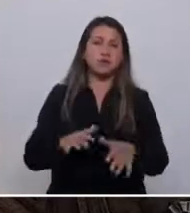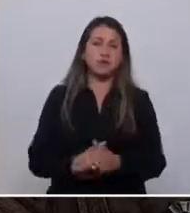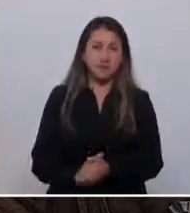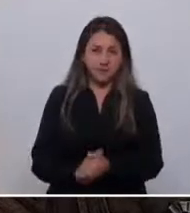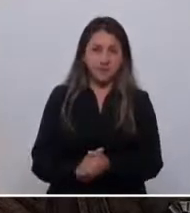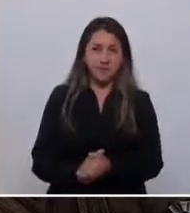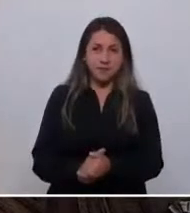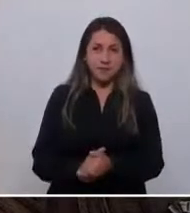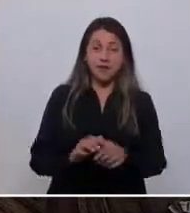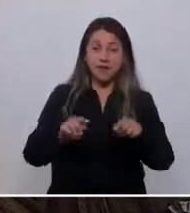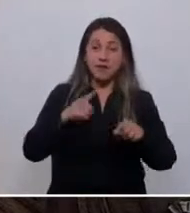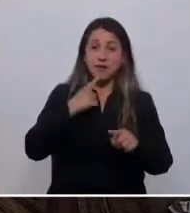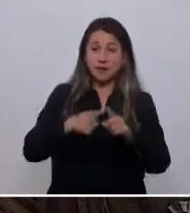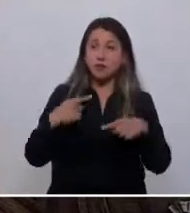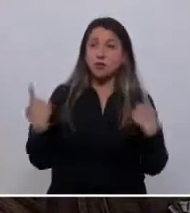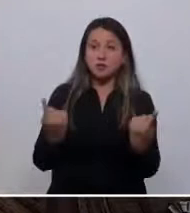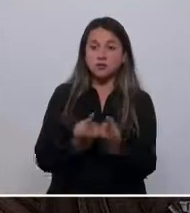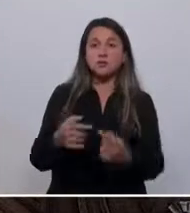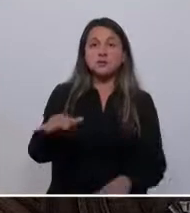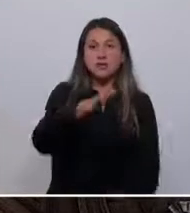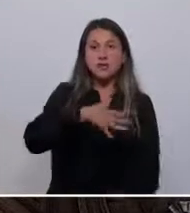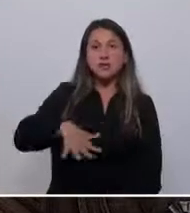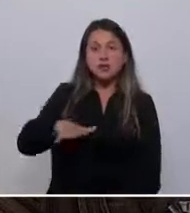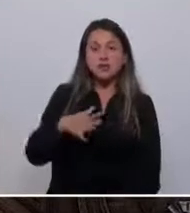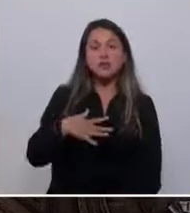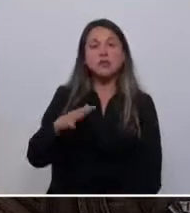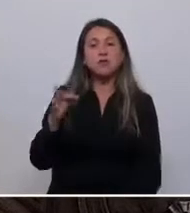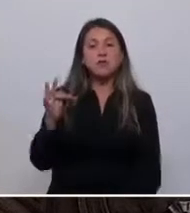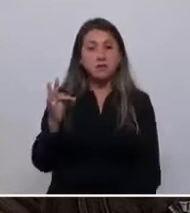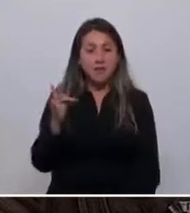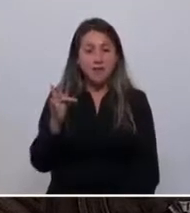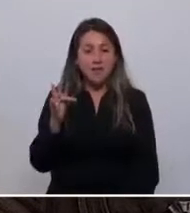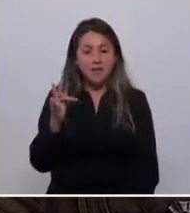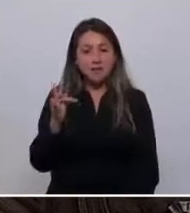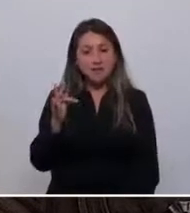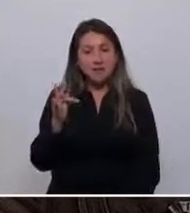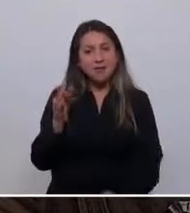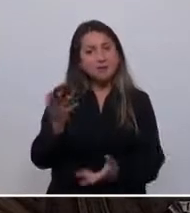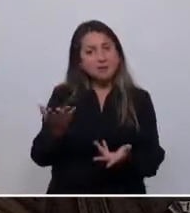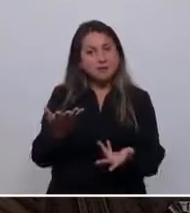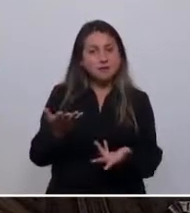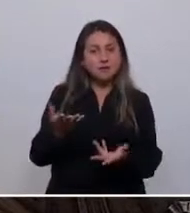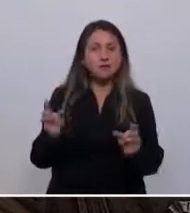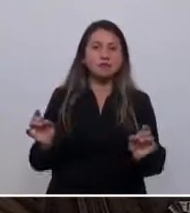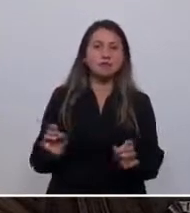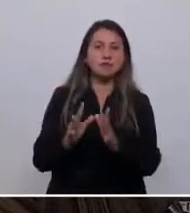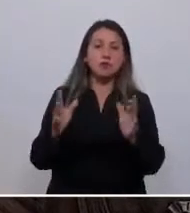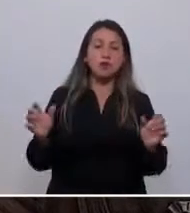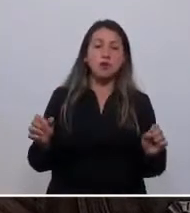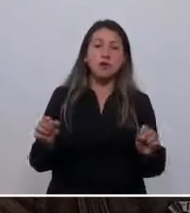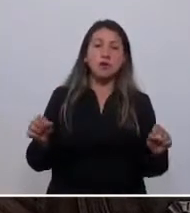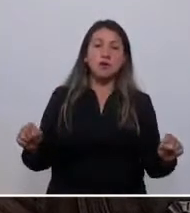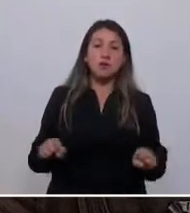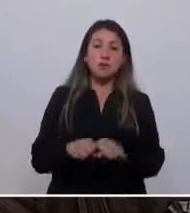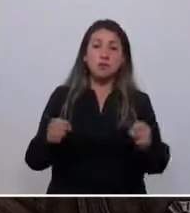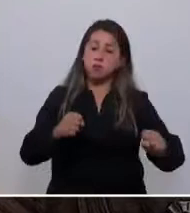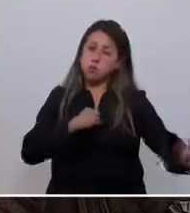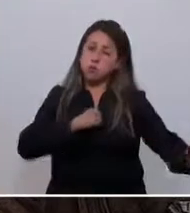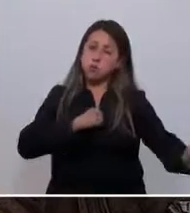Bajo este contexto, y como físicamente ocurriría con un quiebre o sismo tan